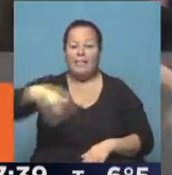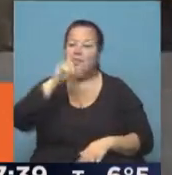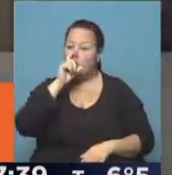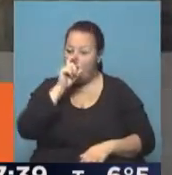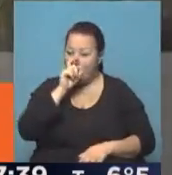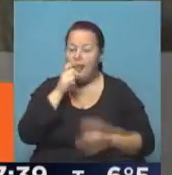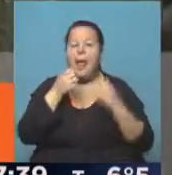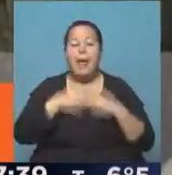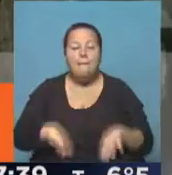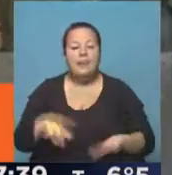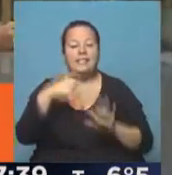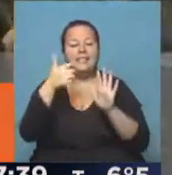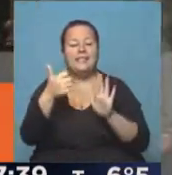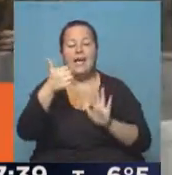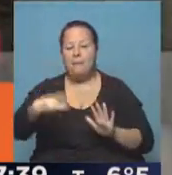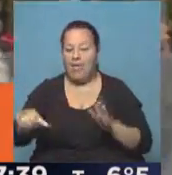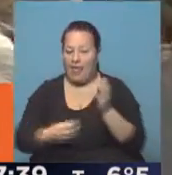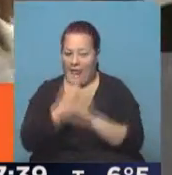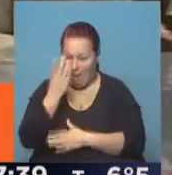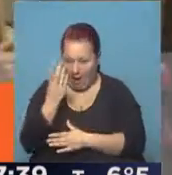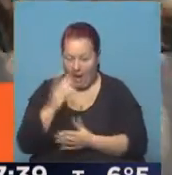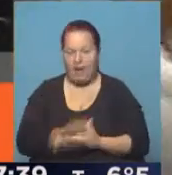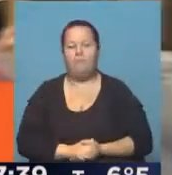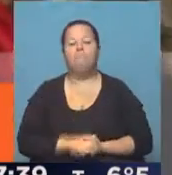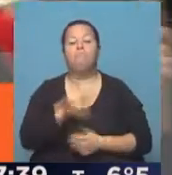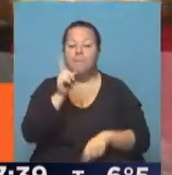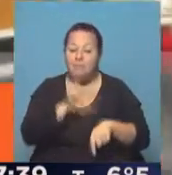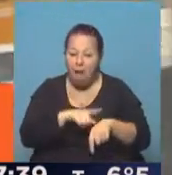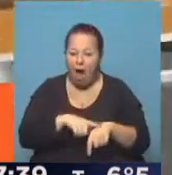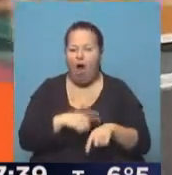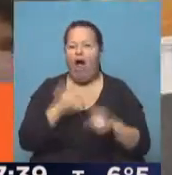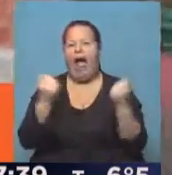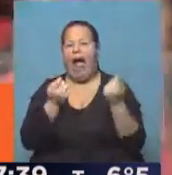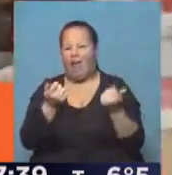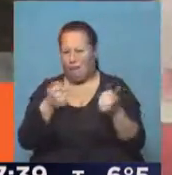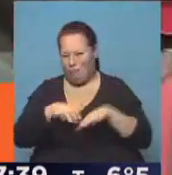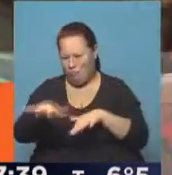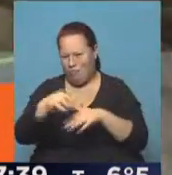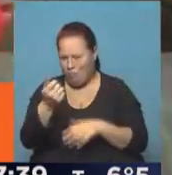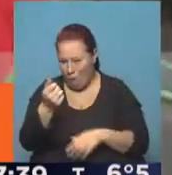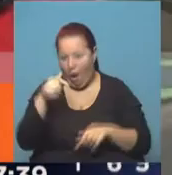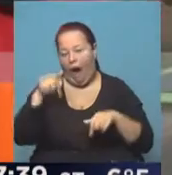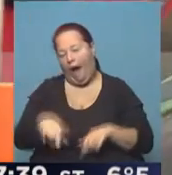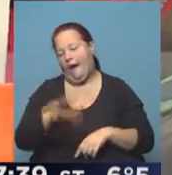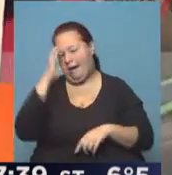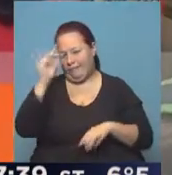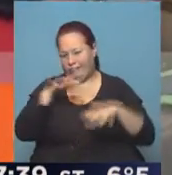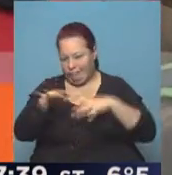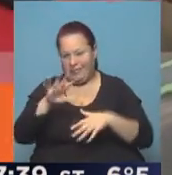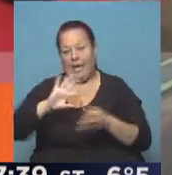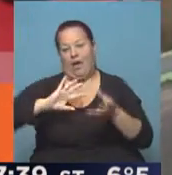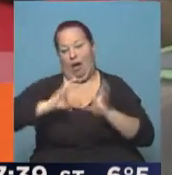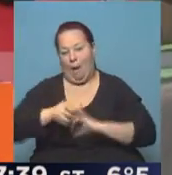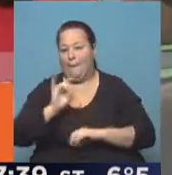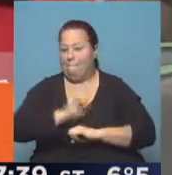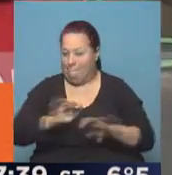Corrientes, comenzó a las 6:30 de la mañana. A esa hora, bueno, no había tanto tránsito como es el que hay ahora. Se está complicando